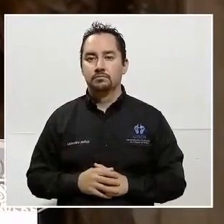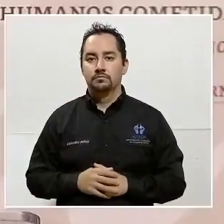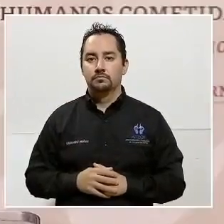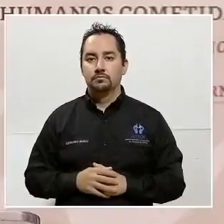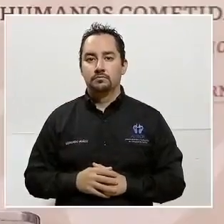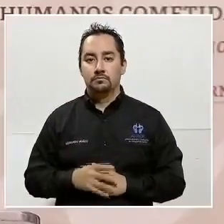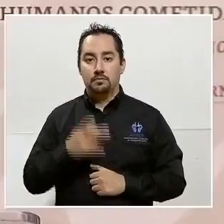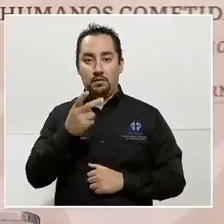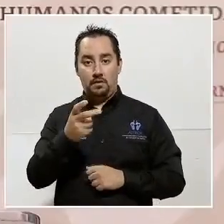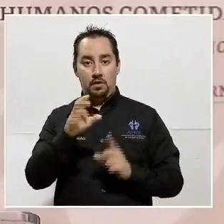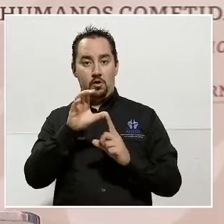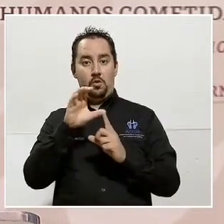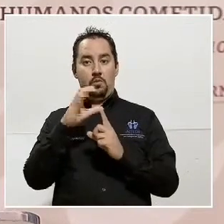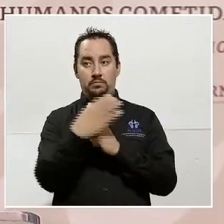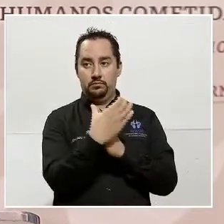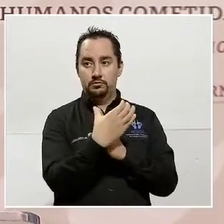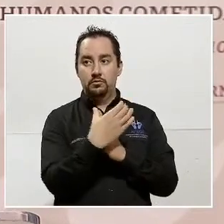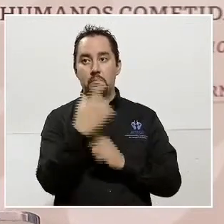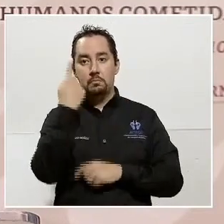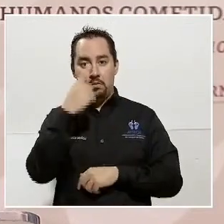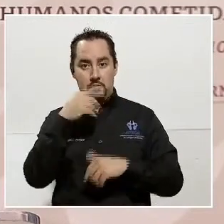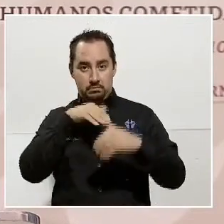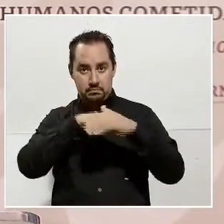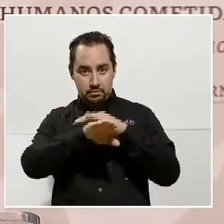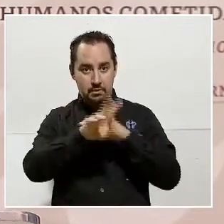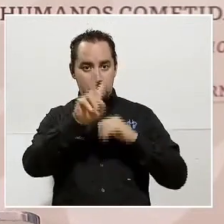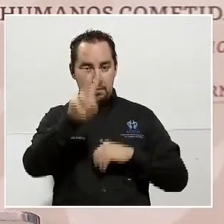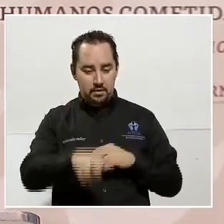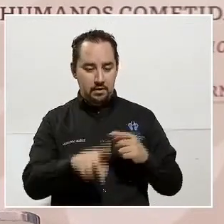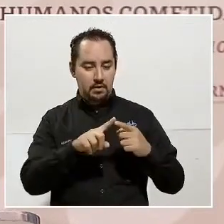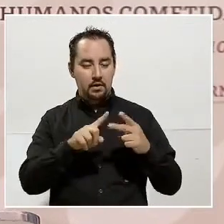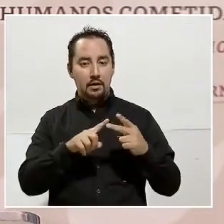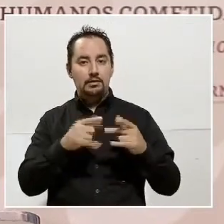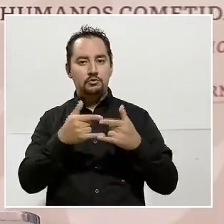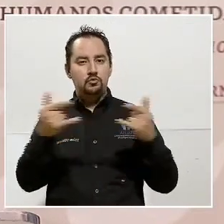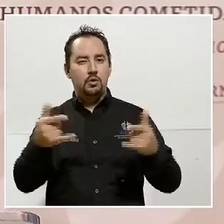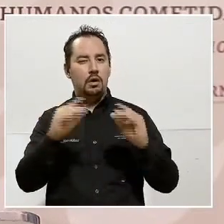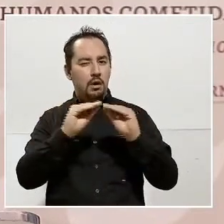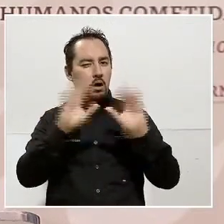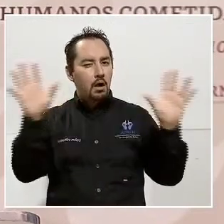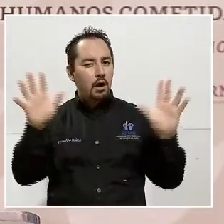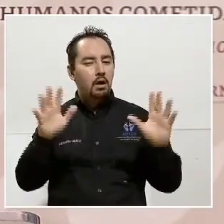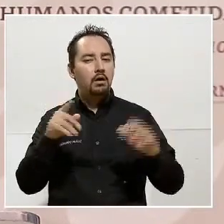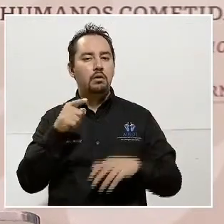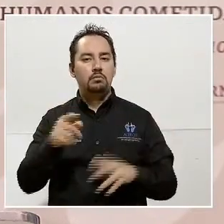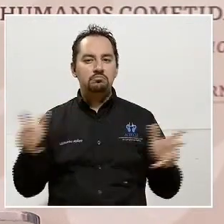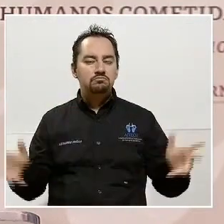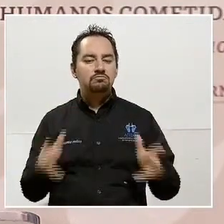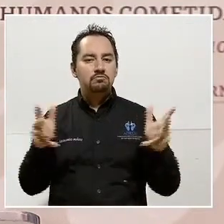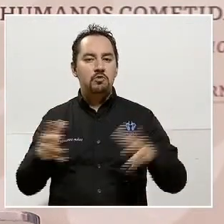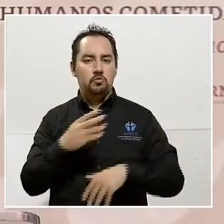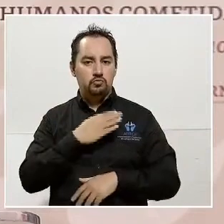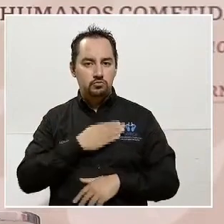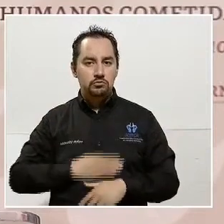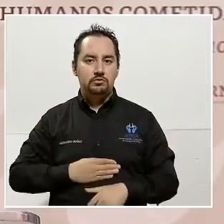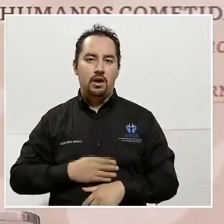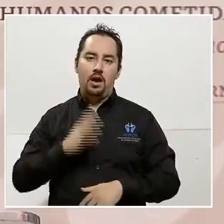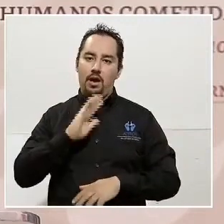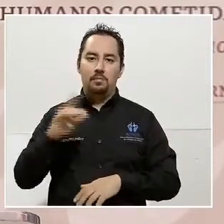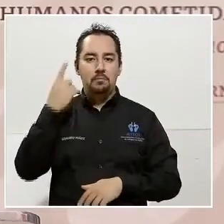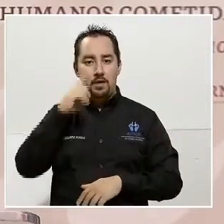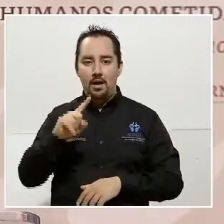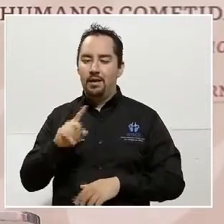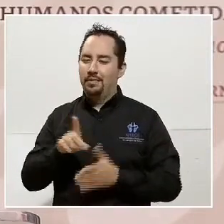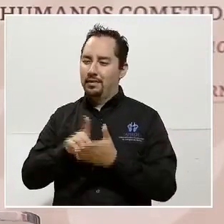Esta Comisión para el Acceso a la Verdad, el Esclarecimiento Histórico y el Impulso a la Justicia de violaciones graves de derechos